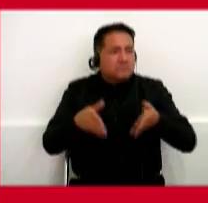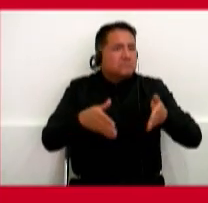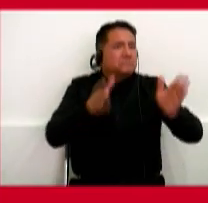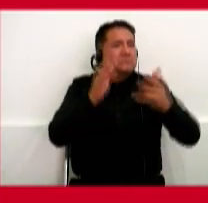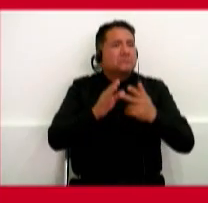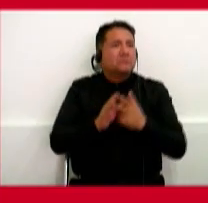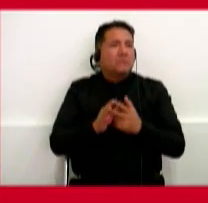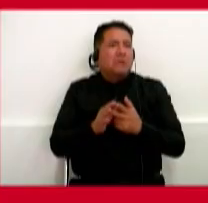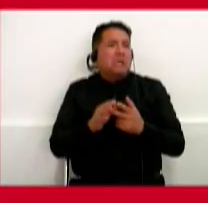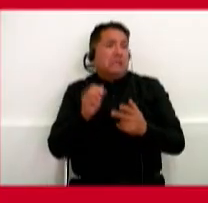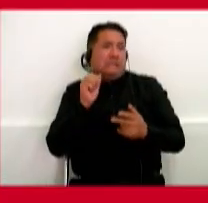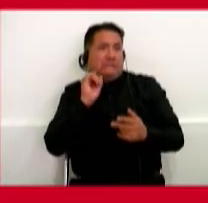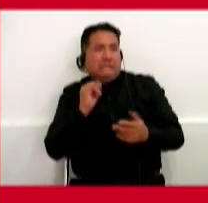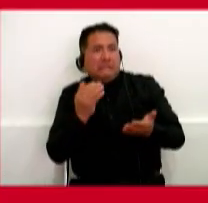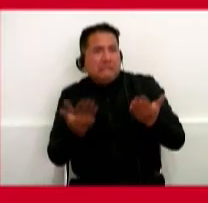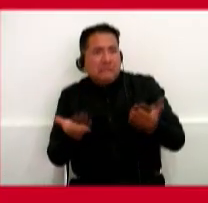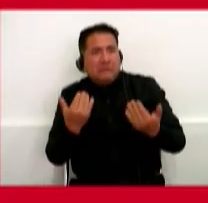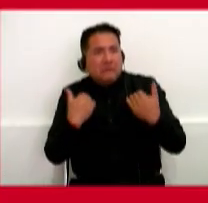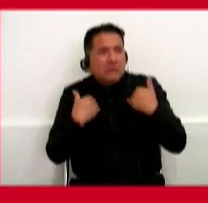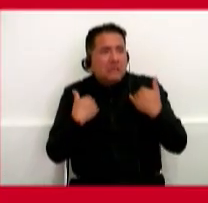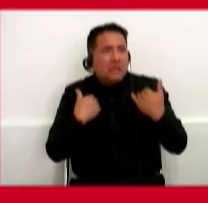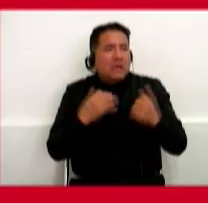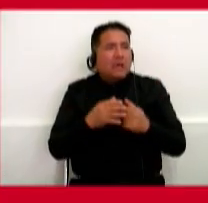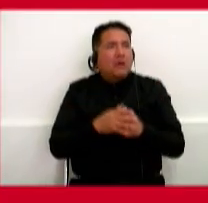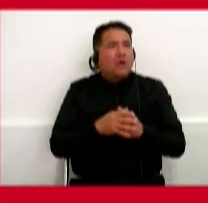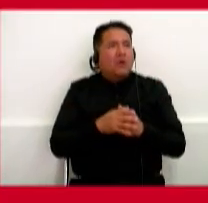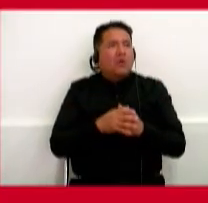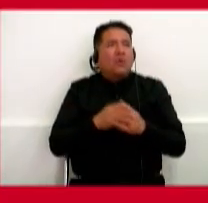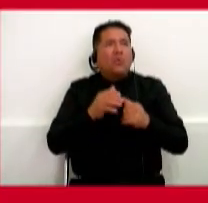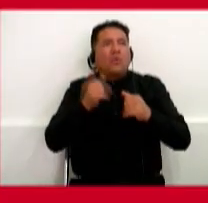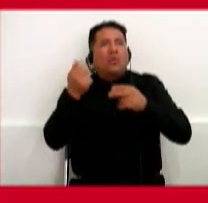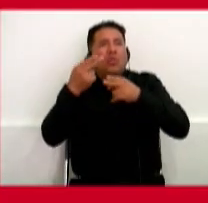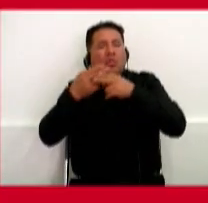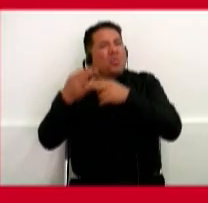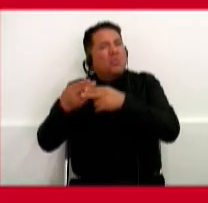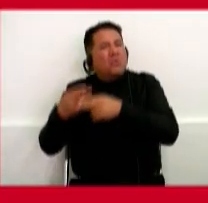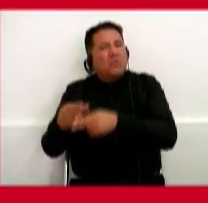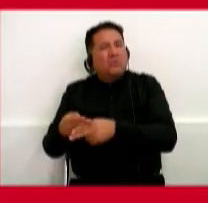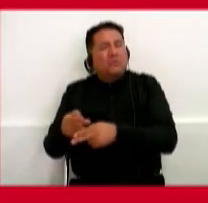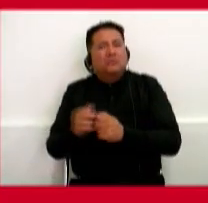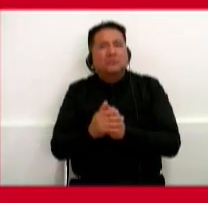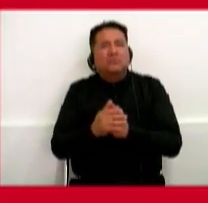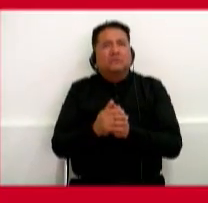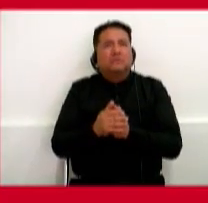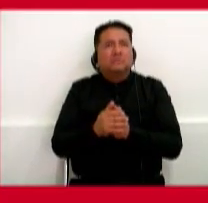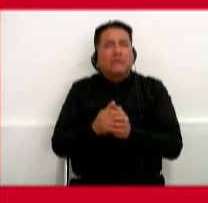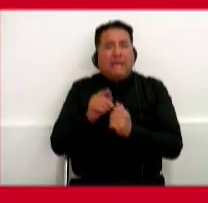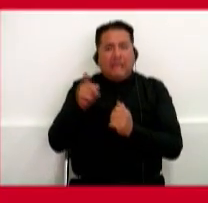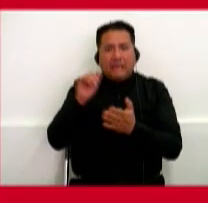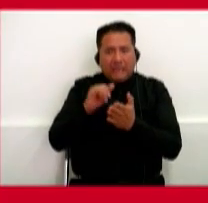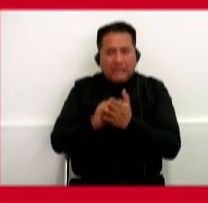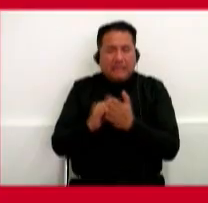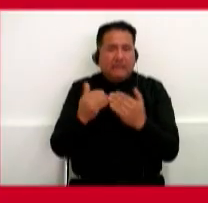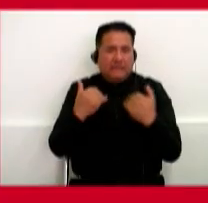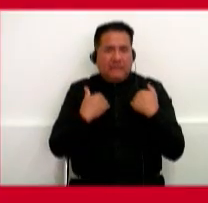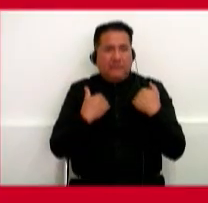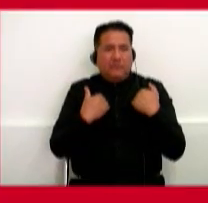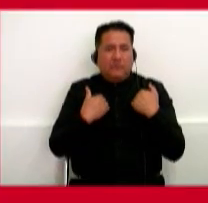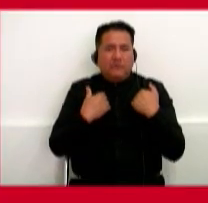torque, en el cual nos está indicando la condición de la vía. Entonces, eso lo obtenemos del sistema de gestión de